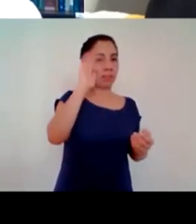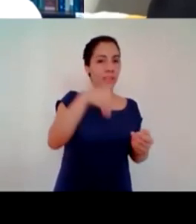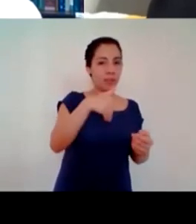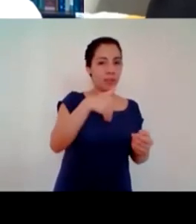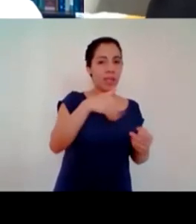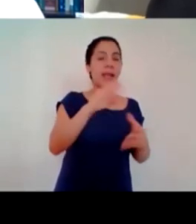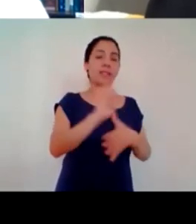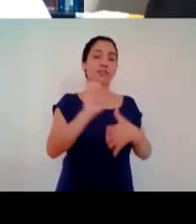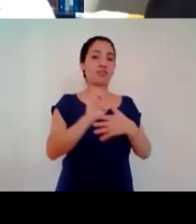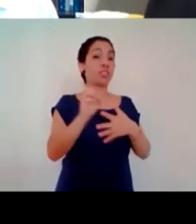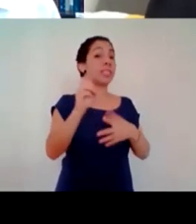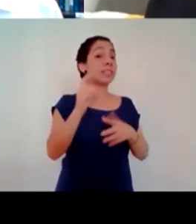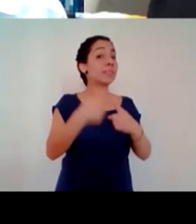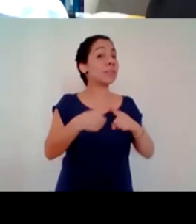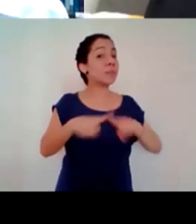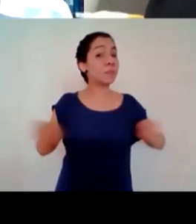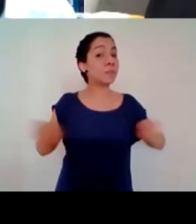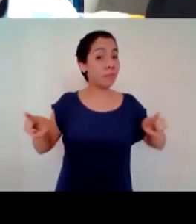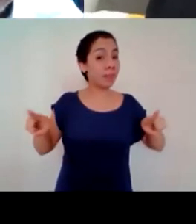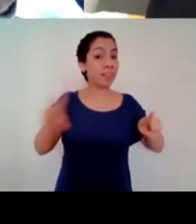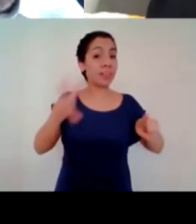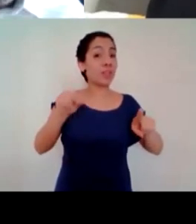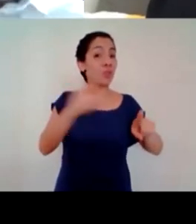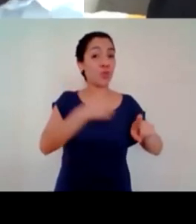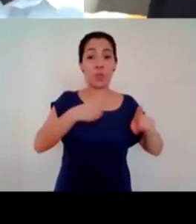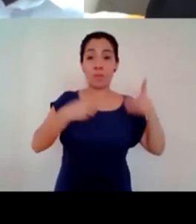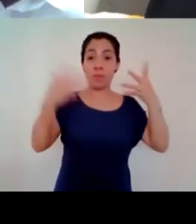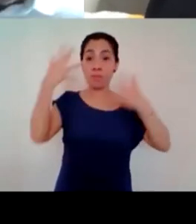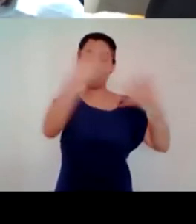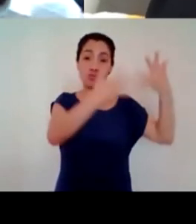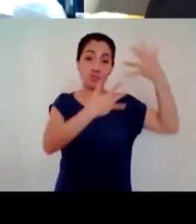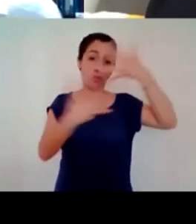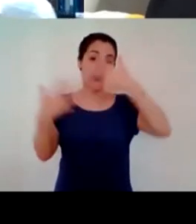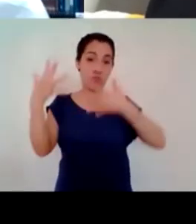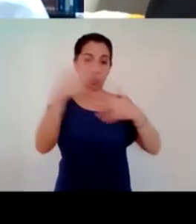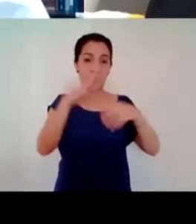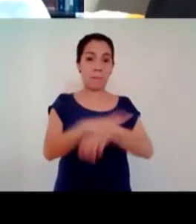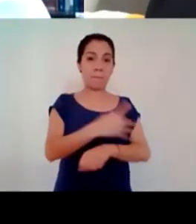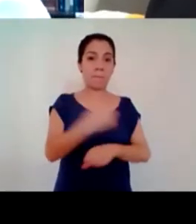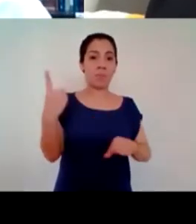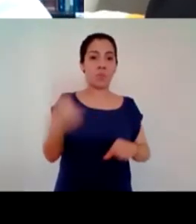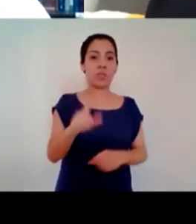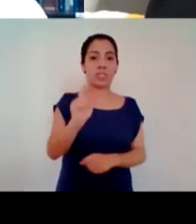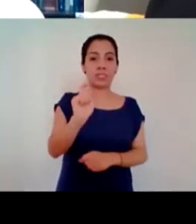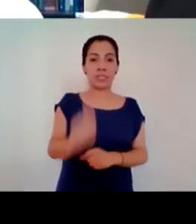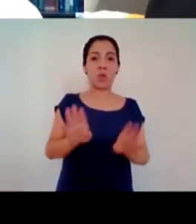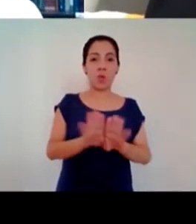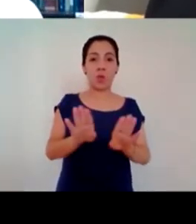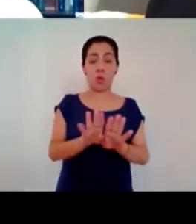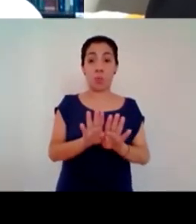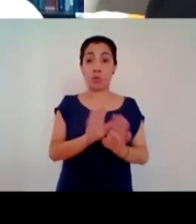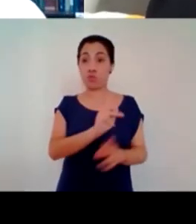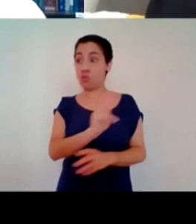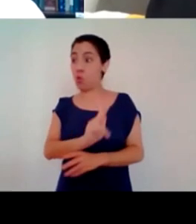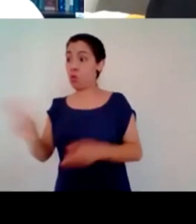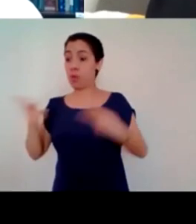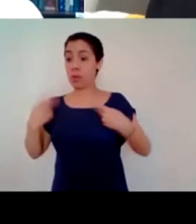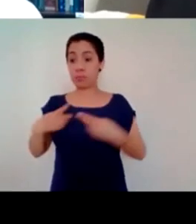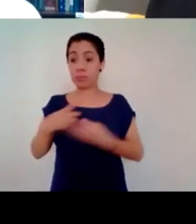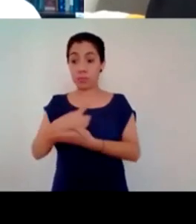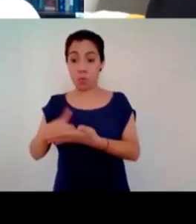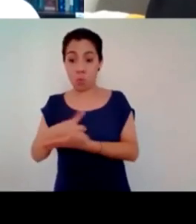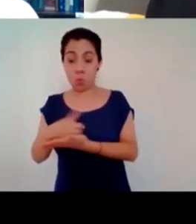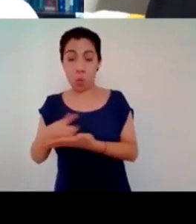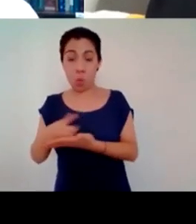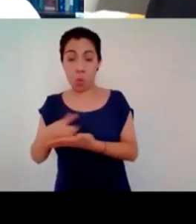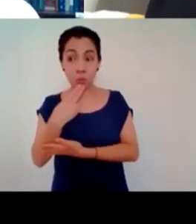entonces estamos criminalizando de facto a todos los usuarios de una sustancia, y esto nos ha traído muy graves